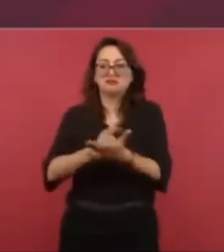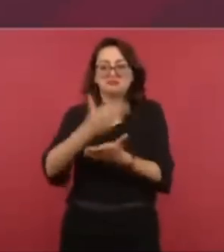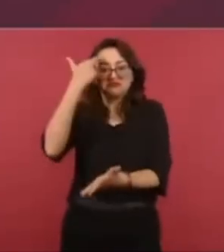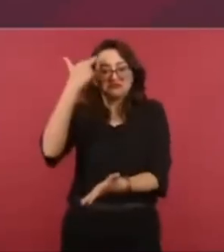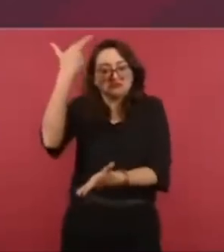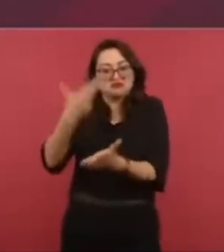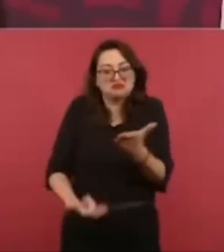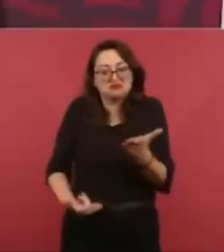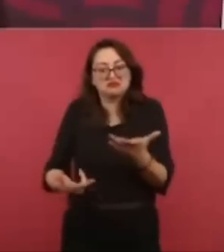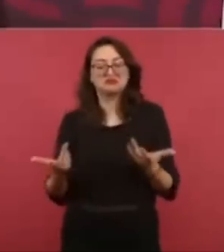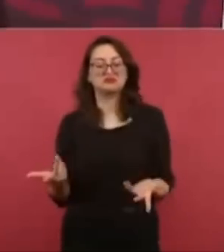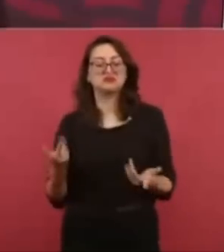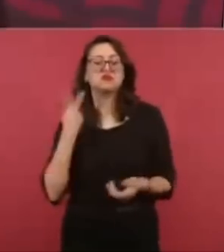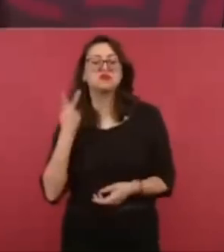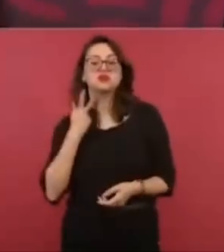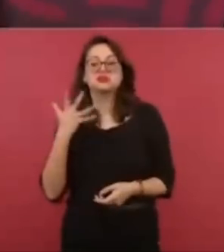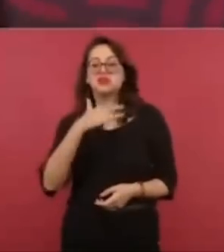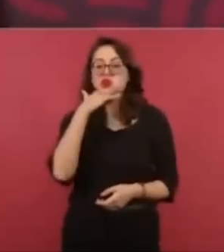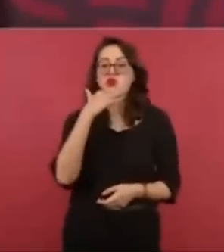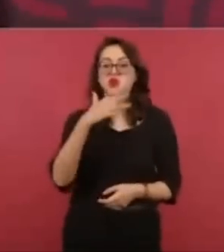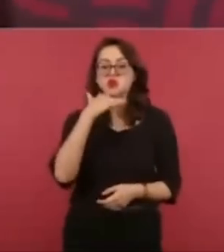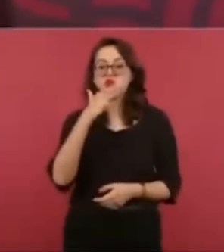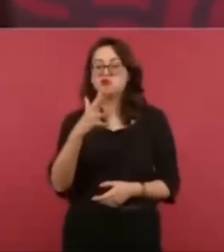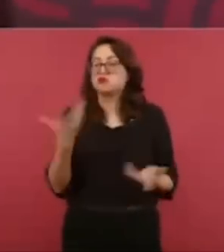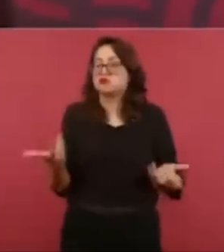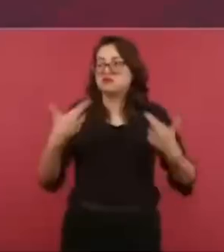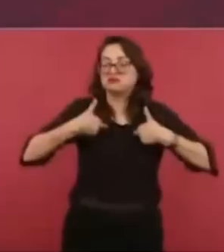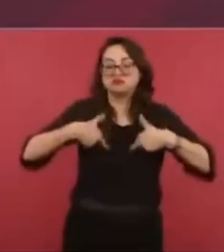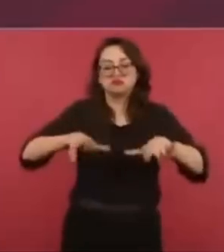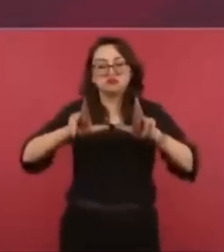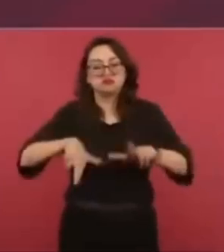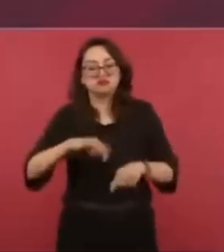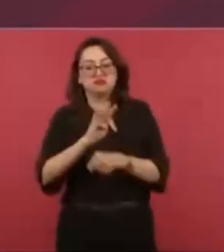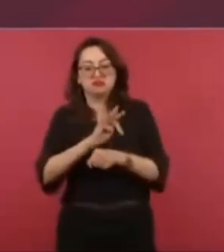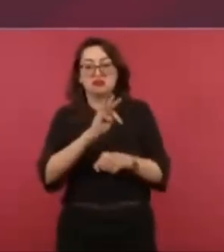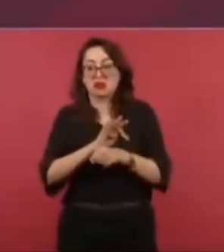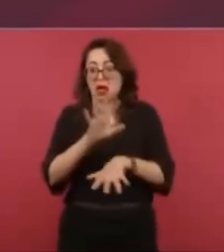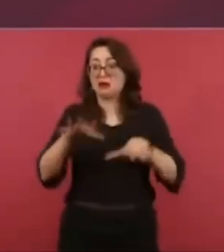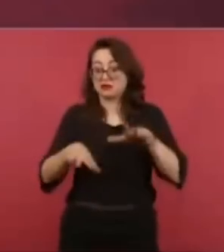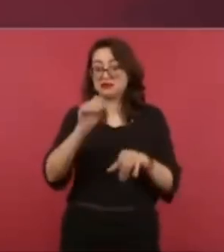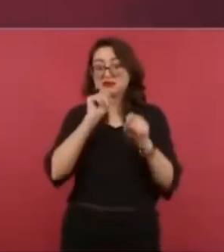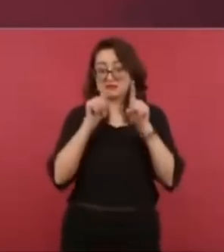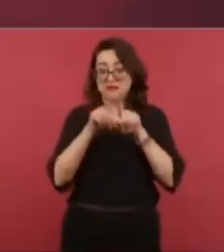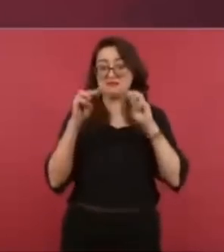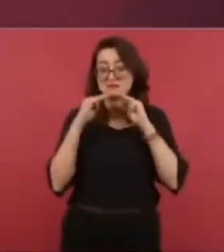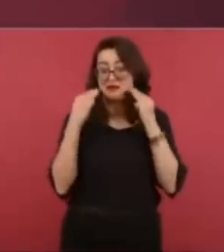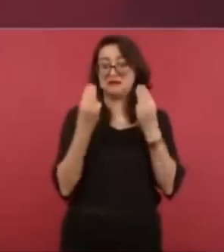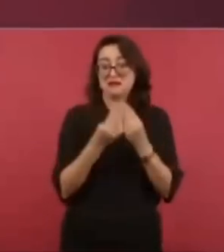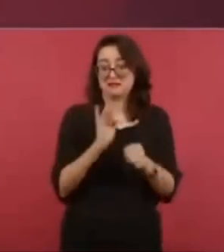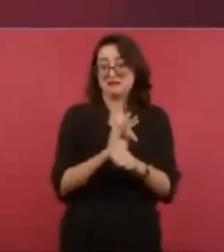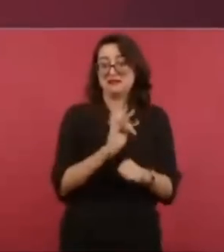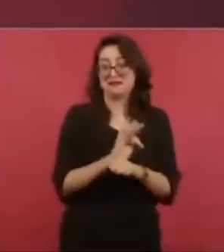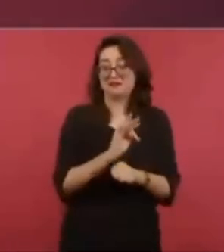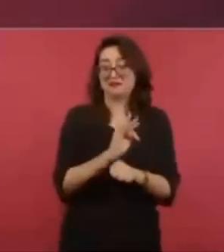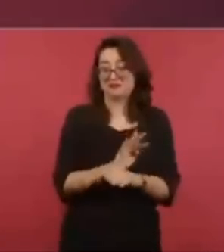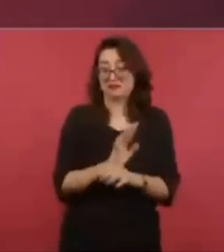Dinero Para que compongan Sus jardines Sus tuberías Y muchos privilegios Sus grandes